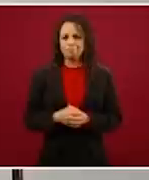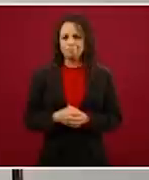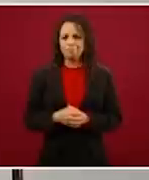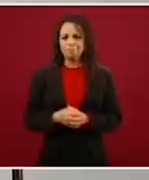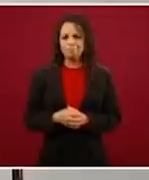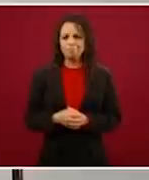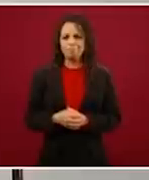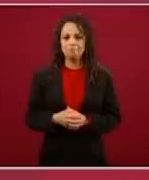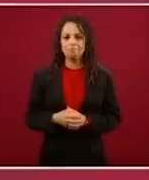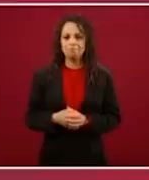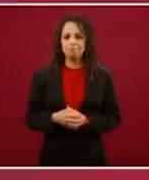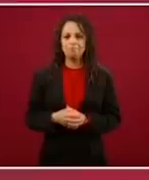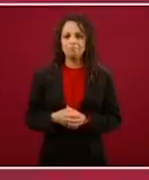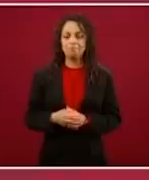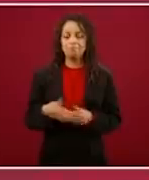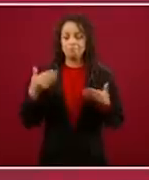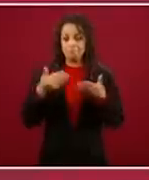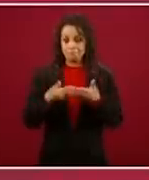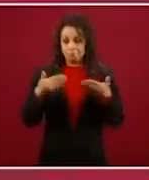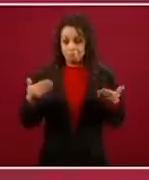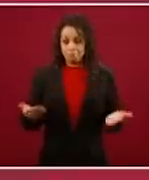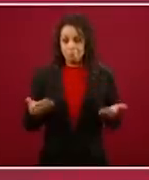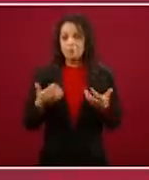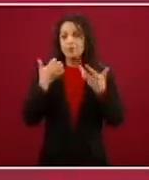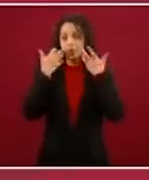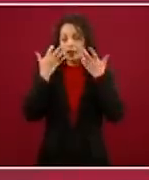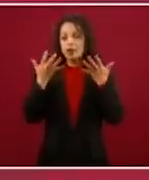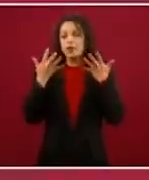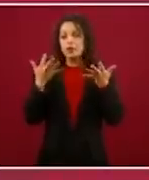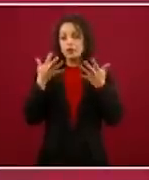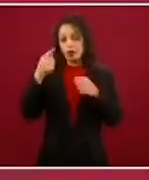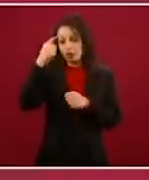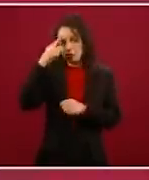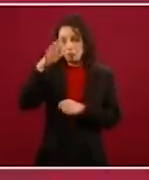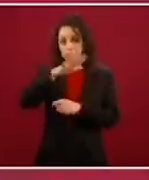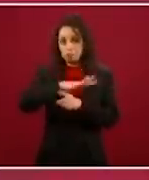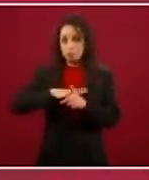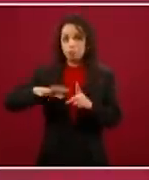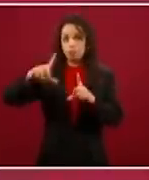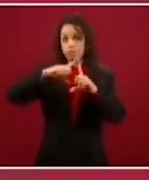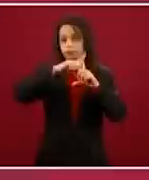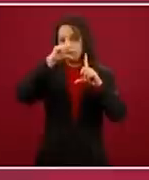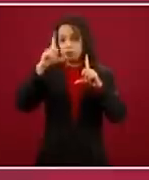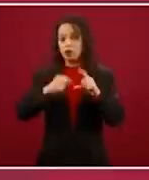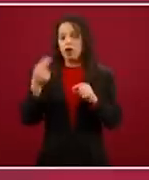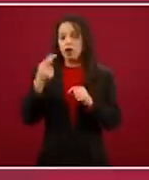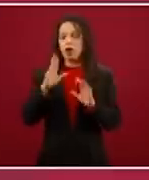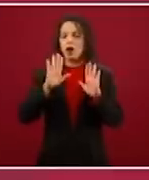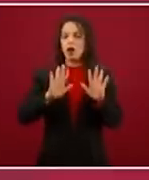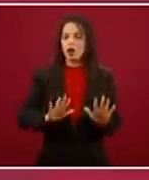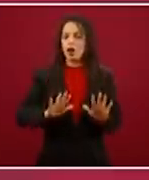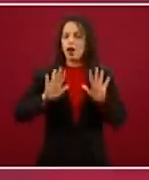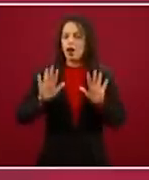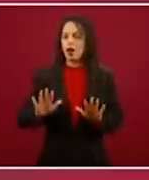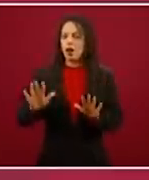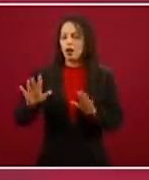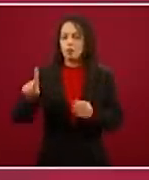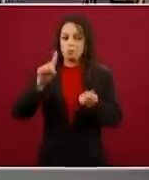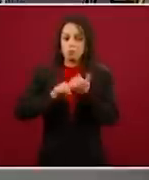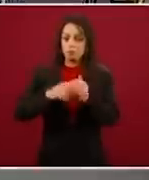Estamos procurando pacificar al país después de todo el desastre, de